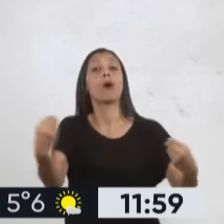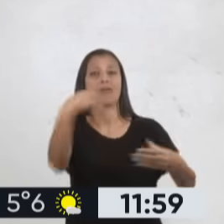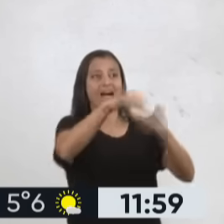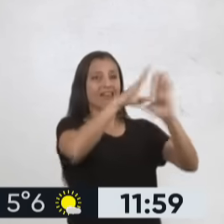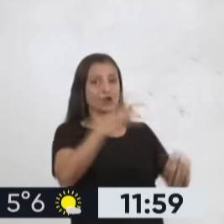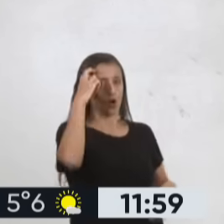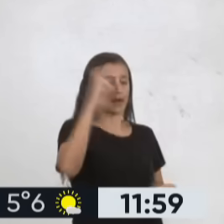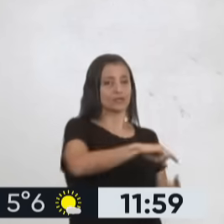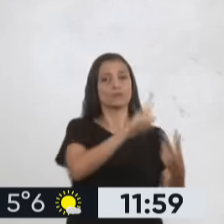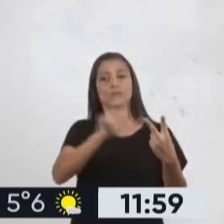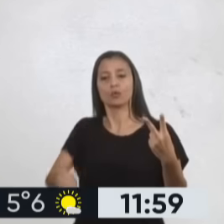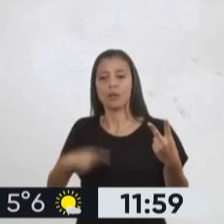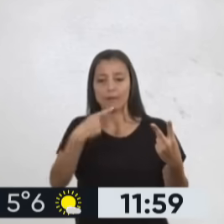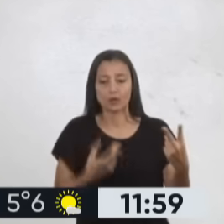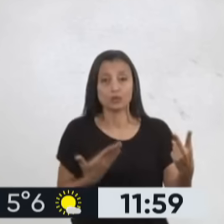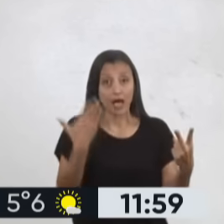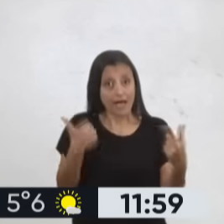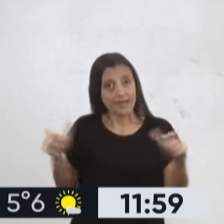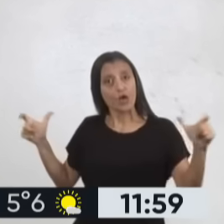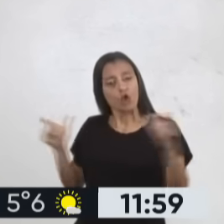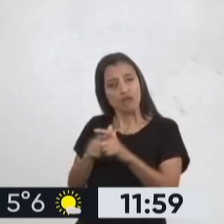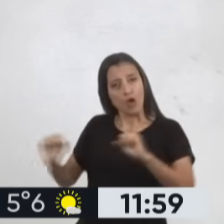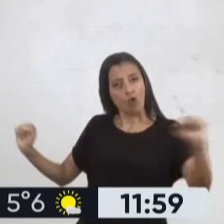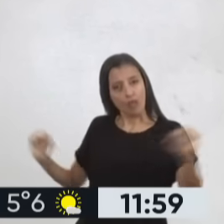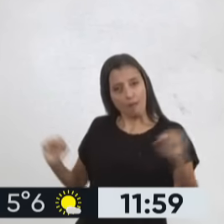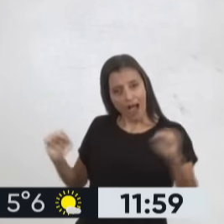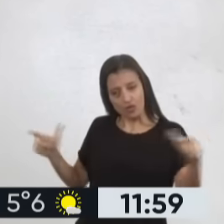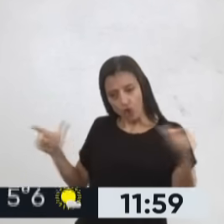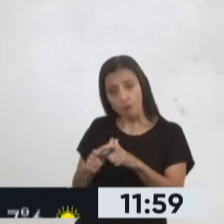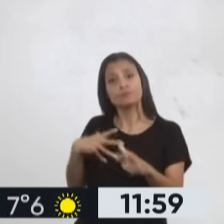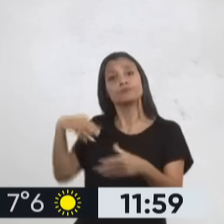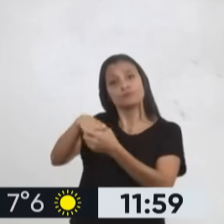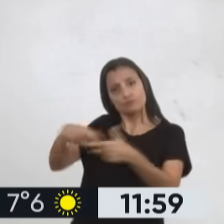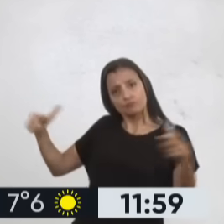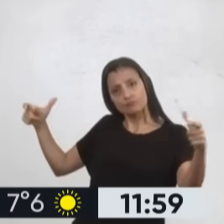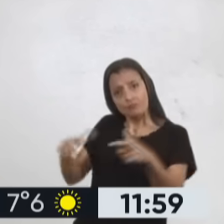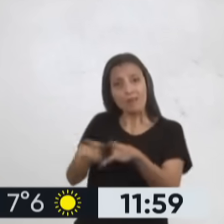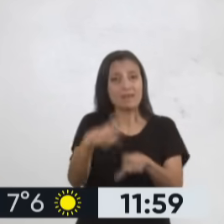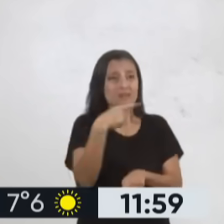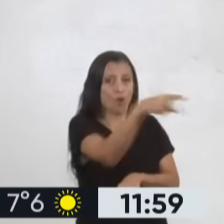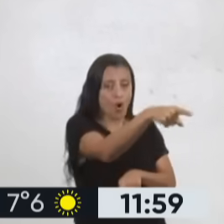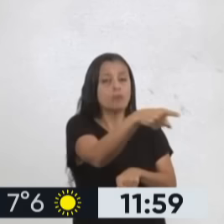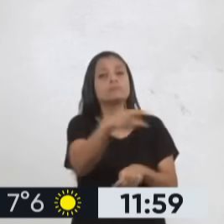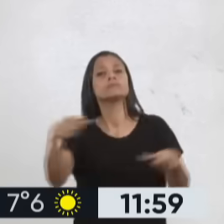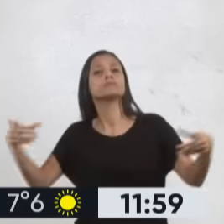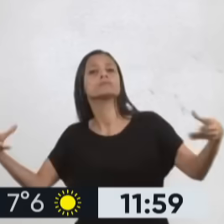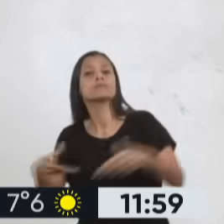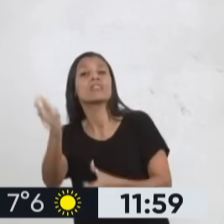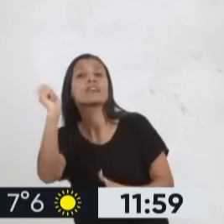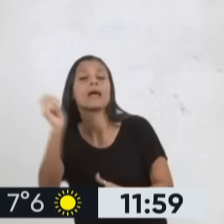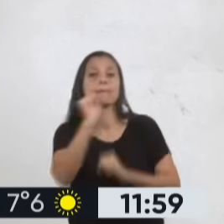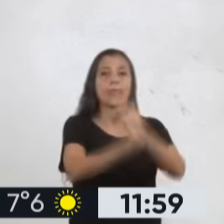primera pregunta. La segunda es ayer en el Consejo de Mayo se reunieron los actores, como indicabas, por parte del Gobierno,